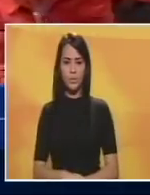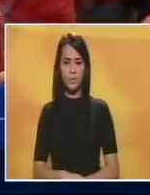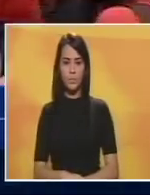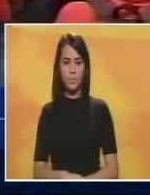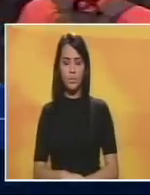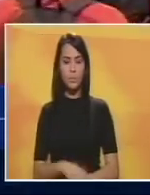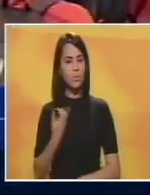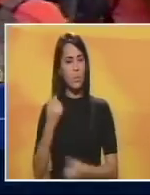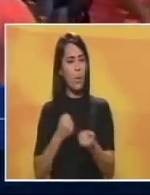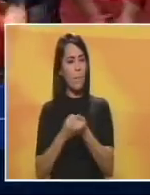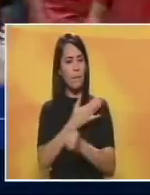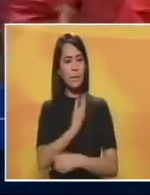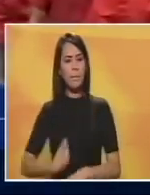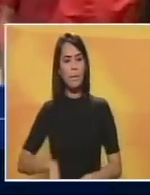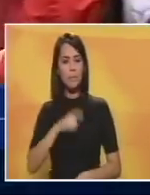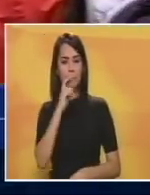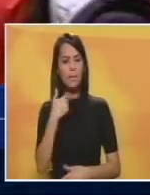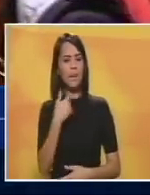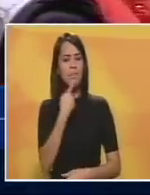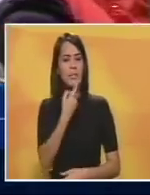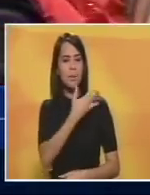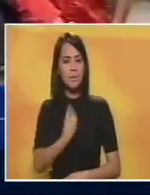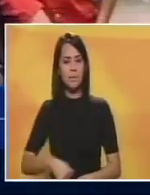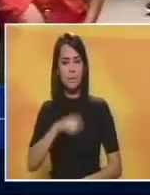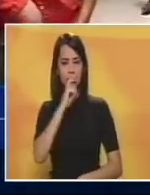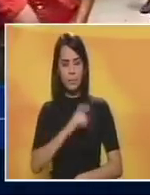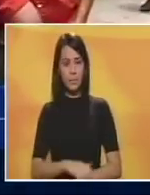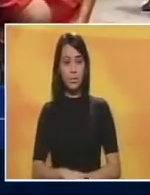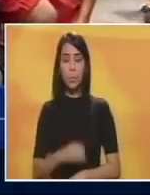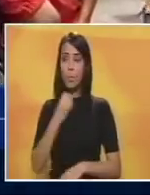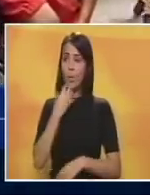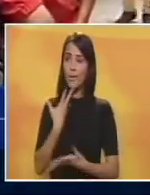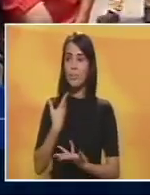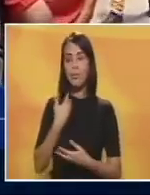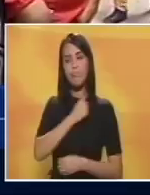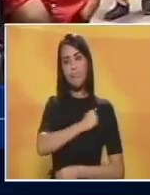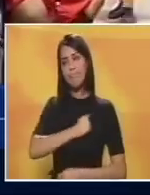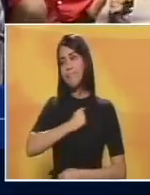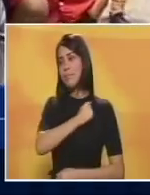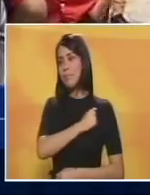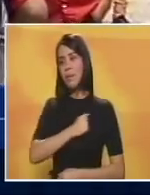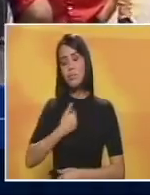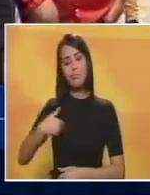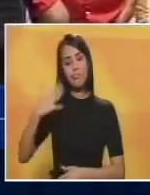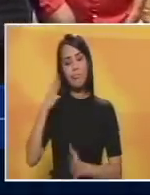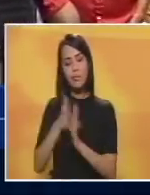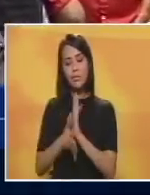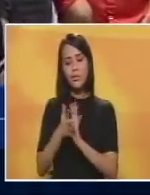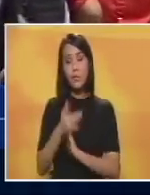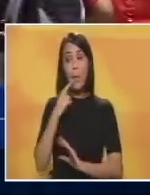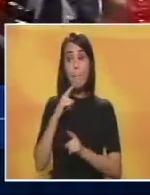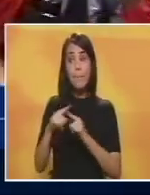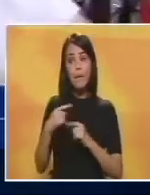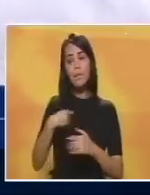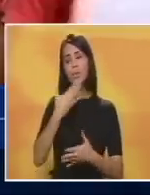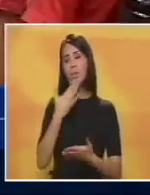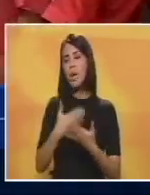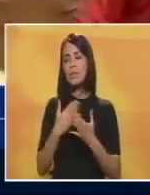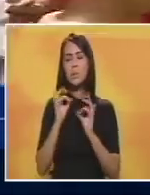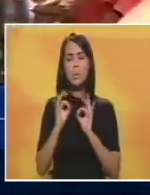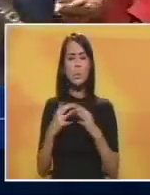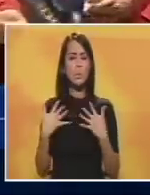¿Cuál es su respaldo al presidente? ¿Qué le diría al presidente? Bueno, que lamento lo que le pasó, pero que menos mal que